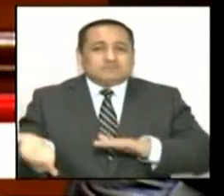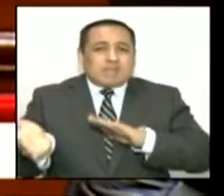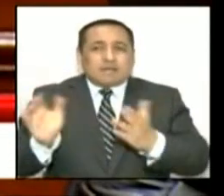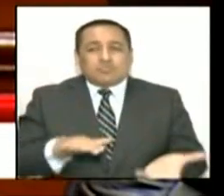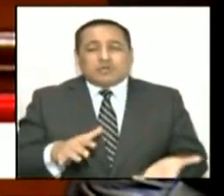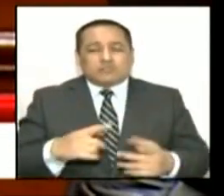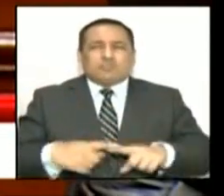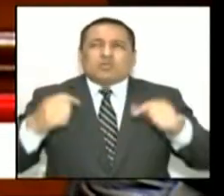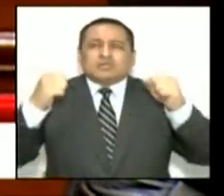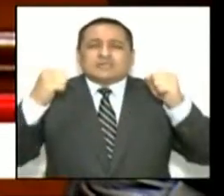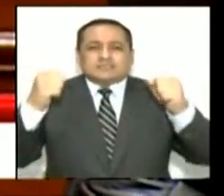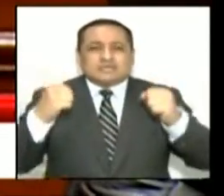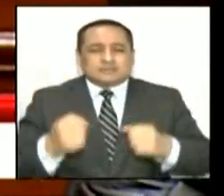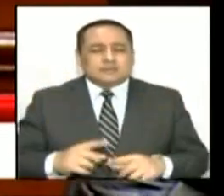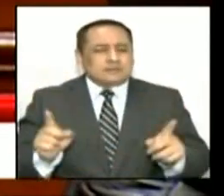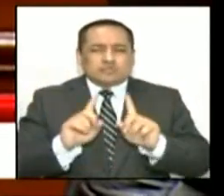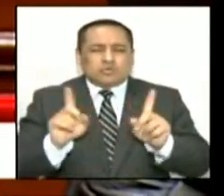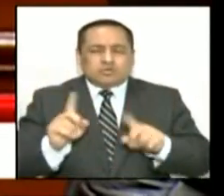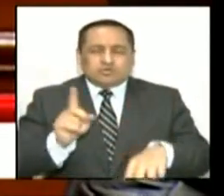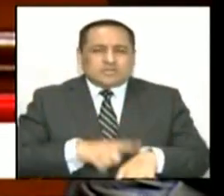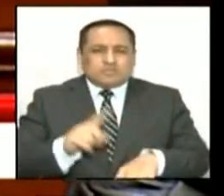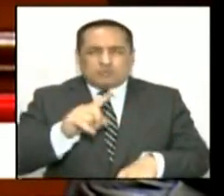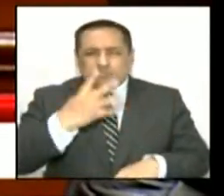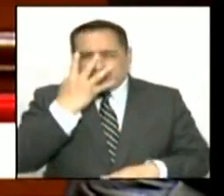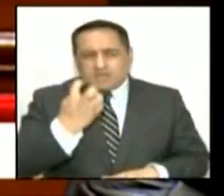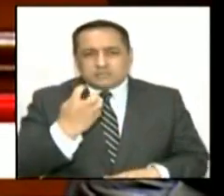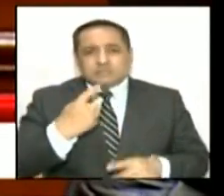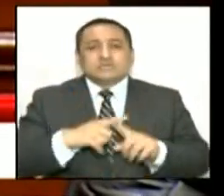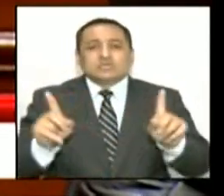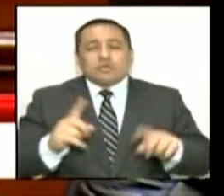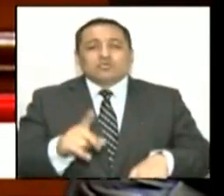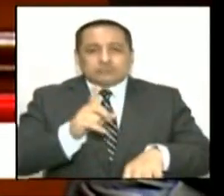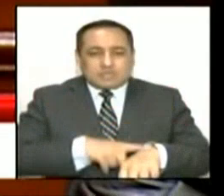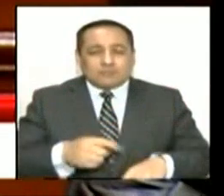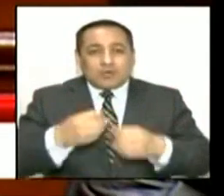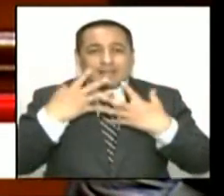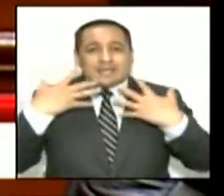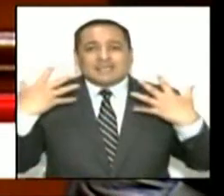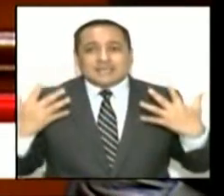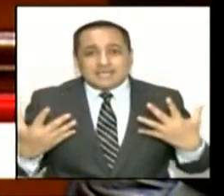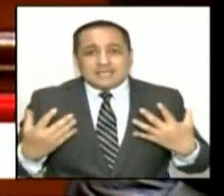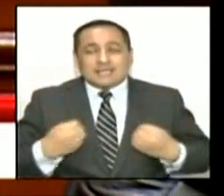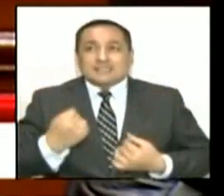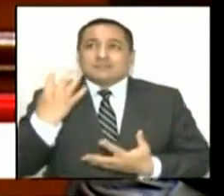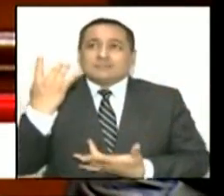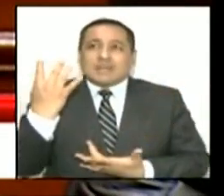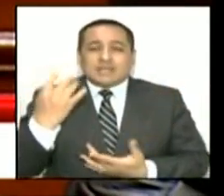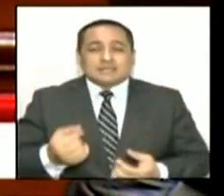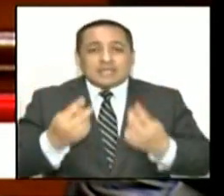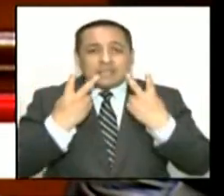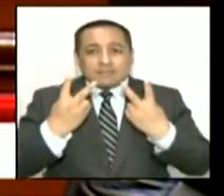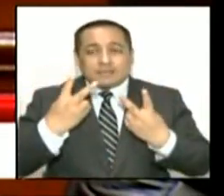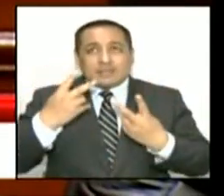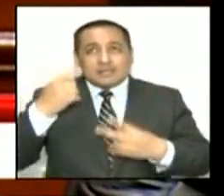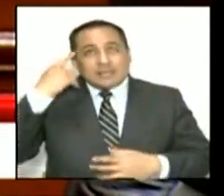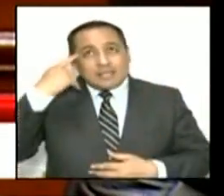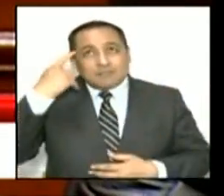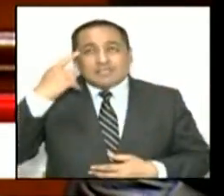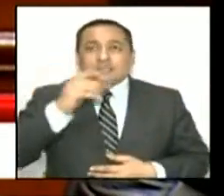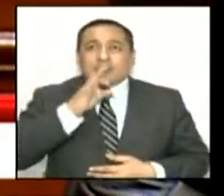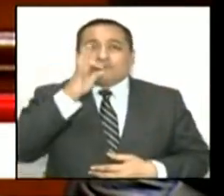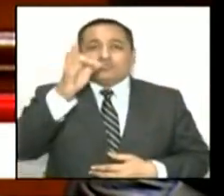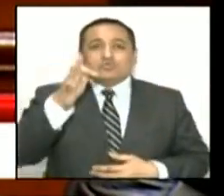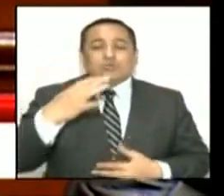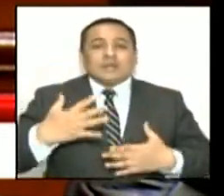en las protestas. No un momento de amargura, sino que sea un momento de alegría, de esperanza y de vislumbrar